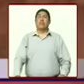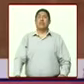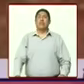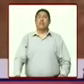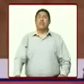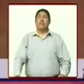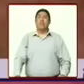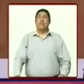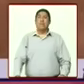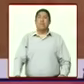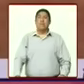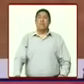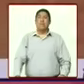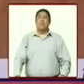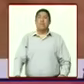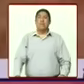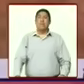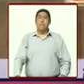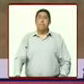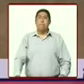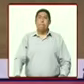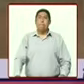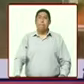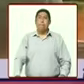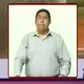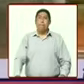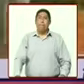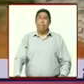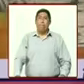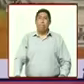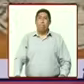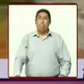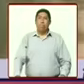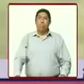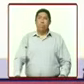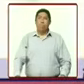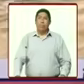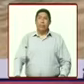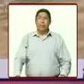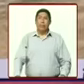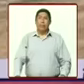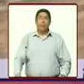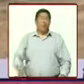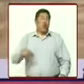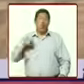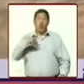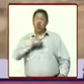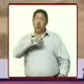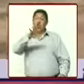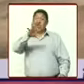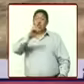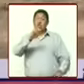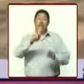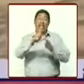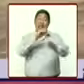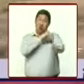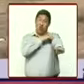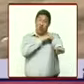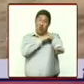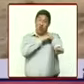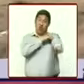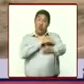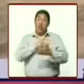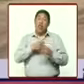Quede nula. Recorrimos 50 kilómetros desde la localidad